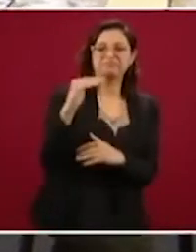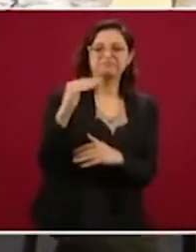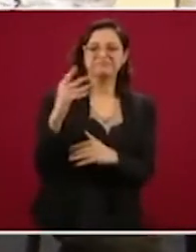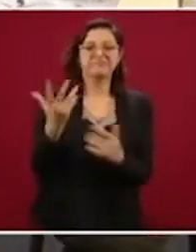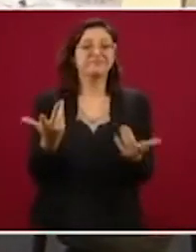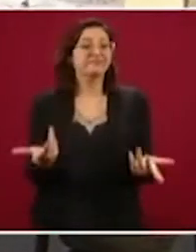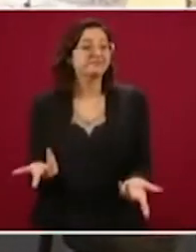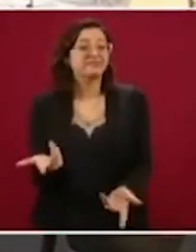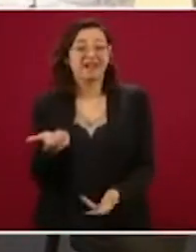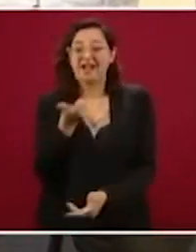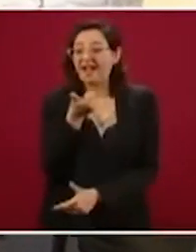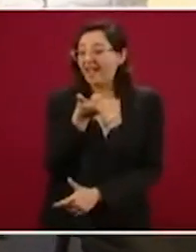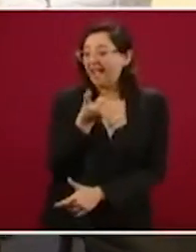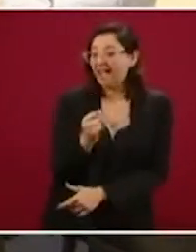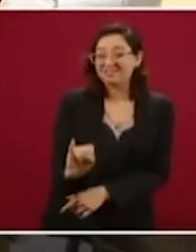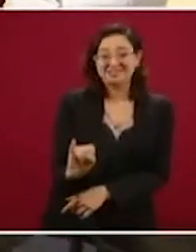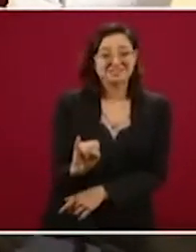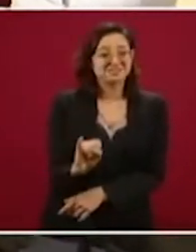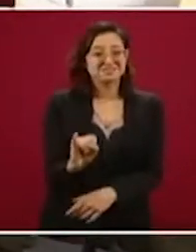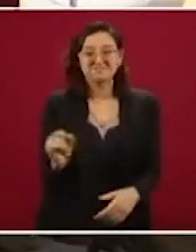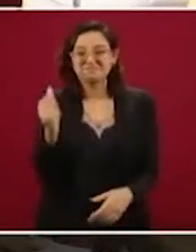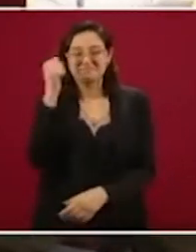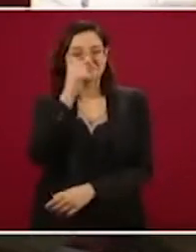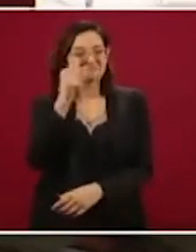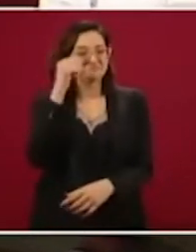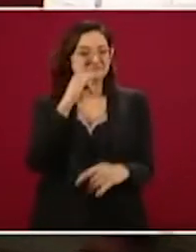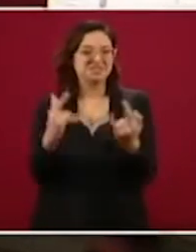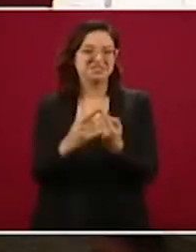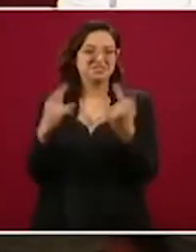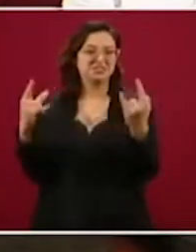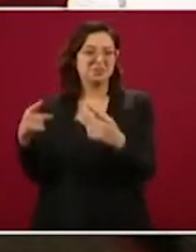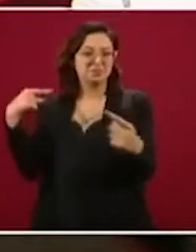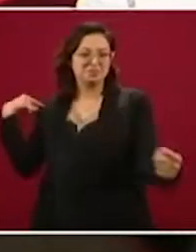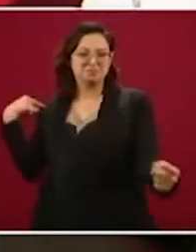es algo excepcional,